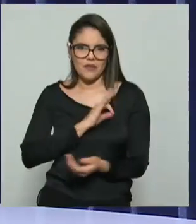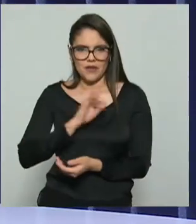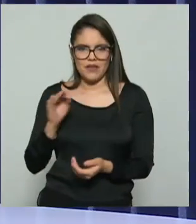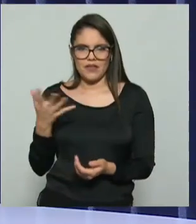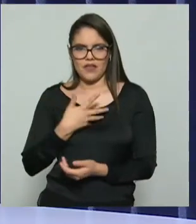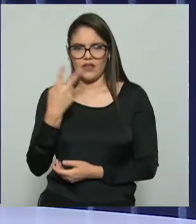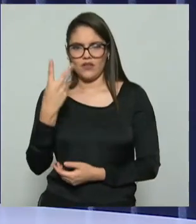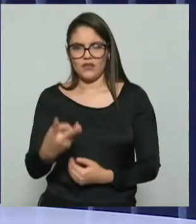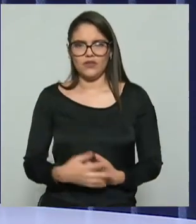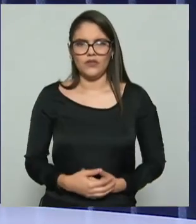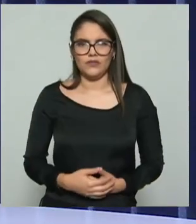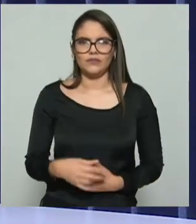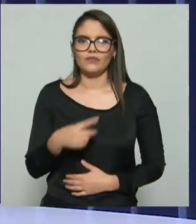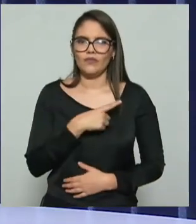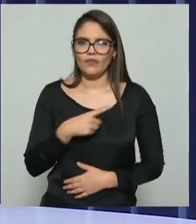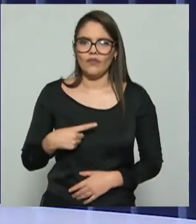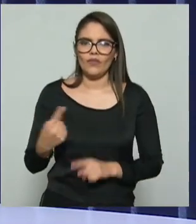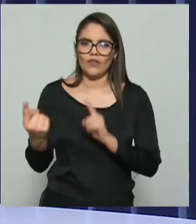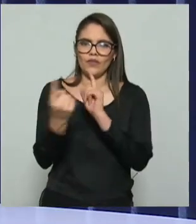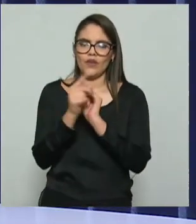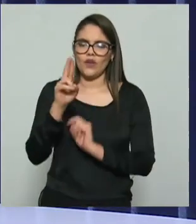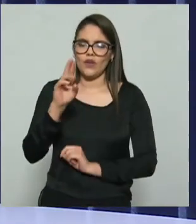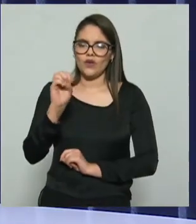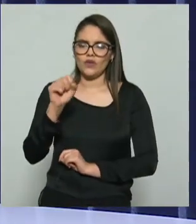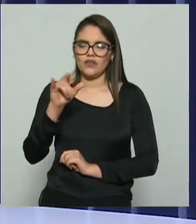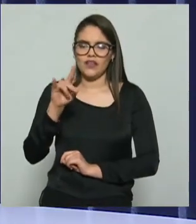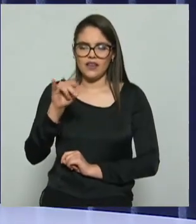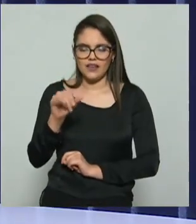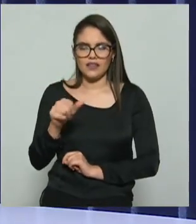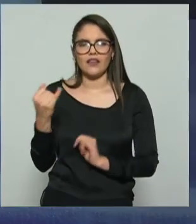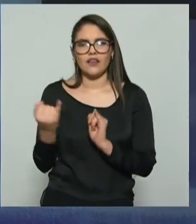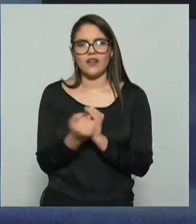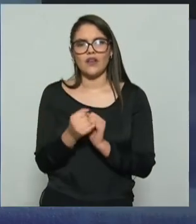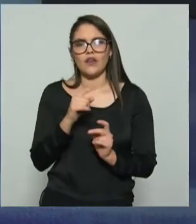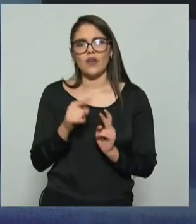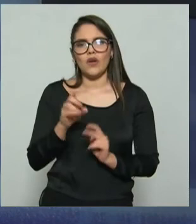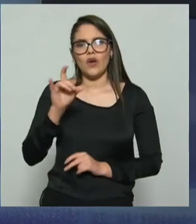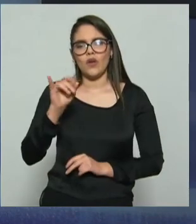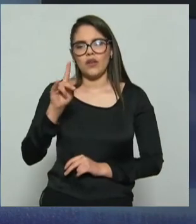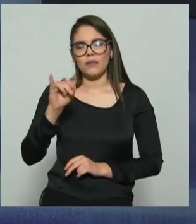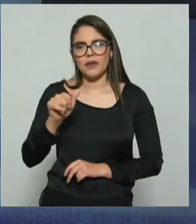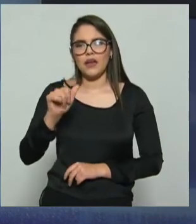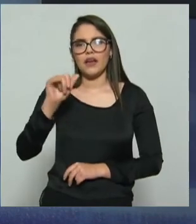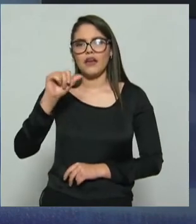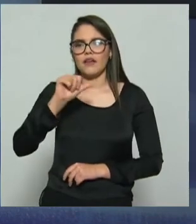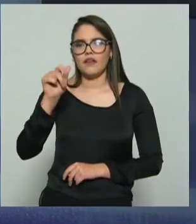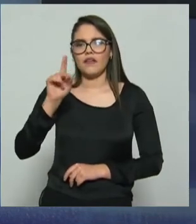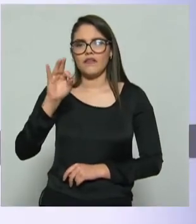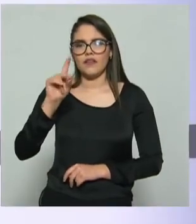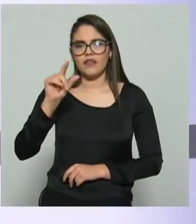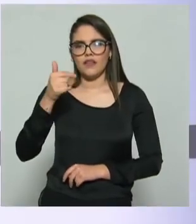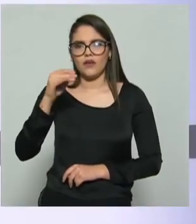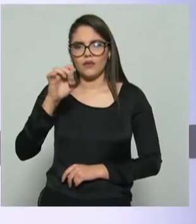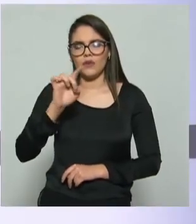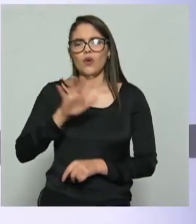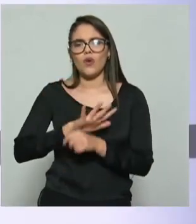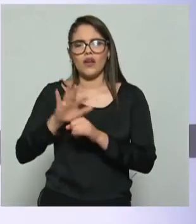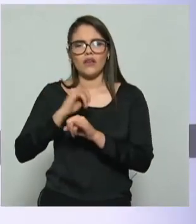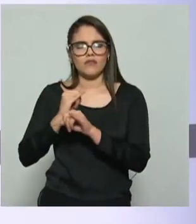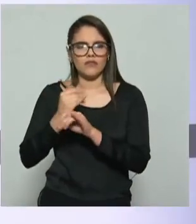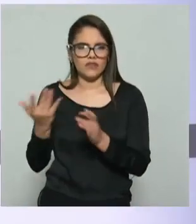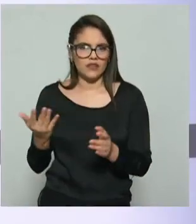violento, que patriarcaliza incluso la moralidad social de las personas, porque tiene que ver con esta